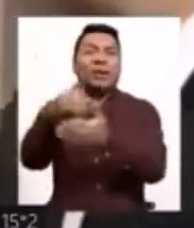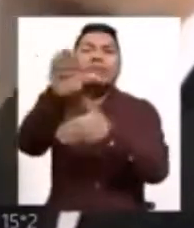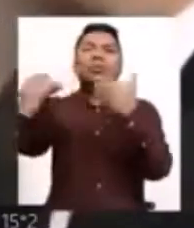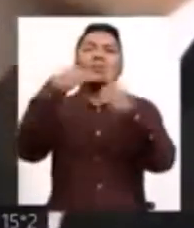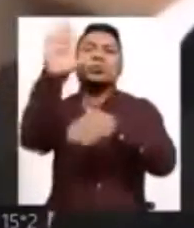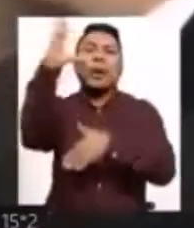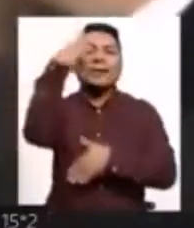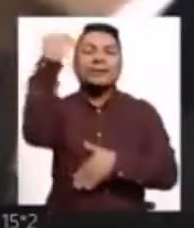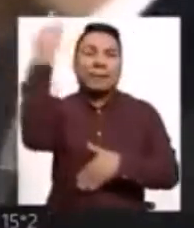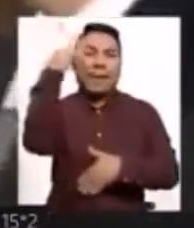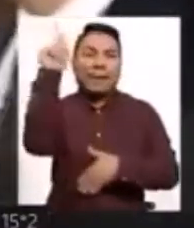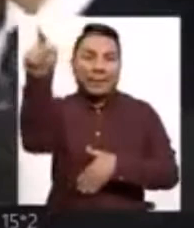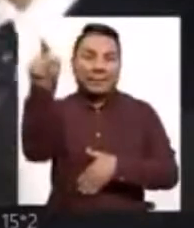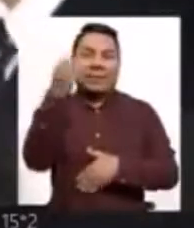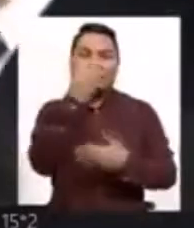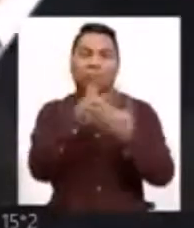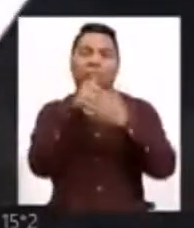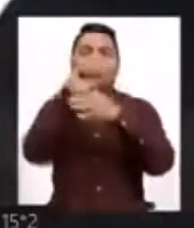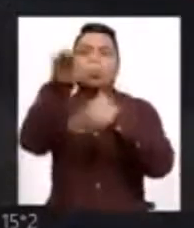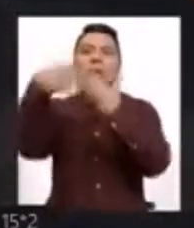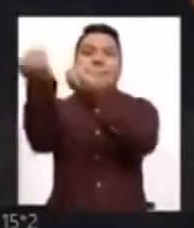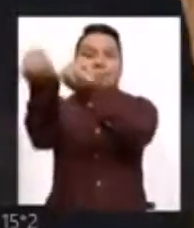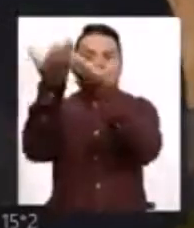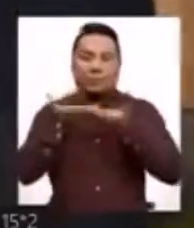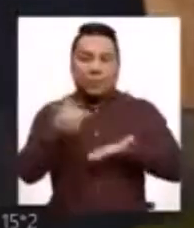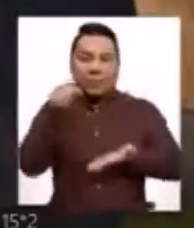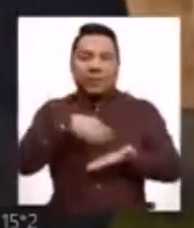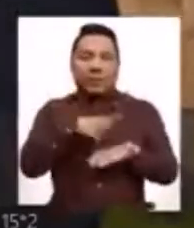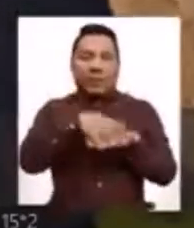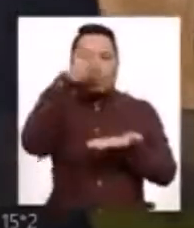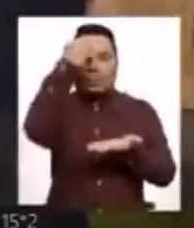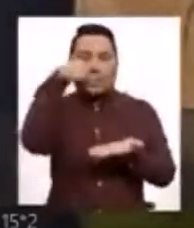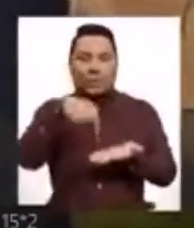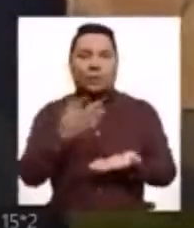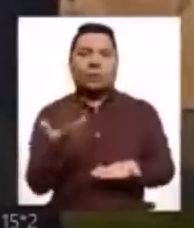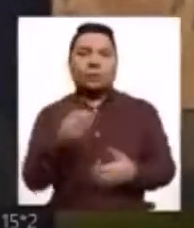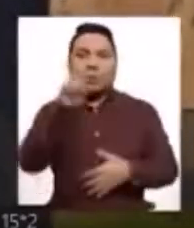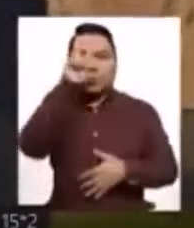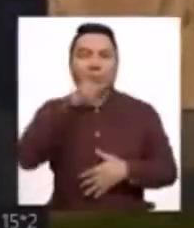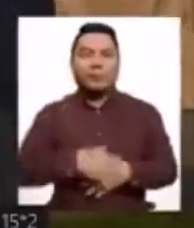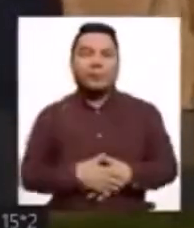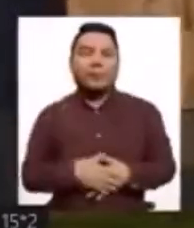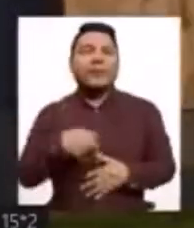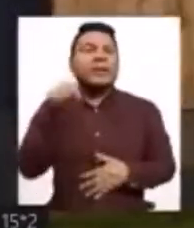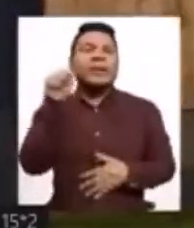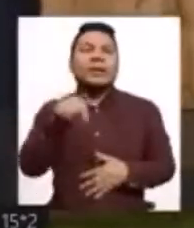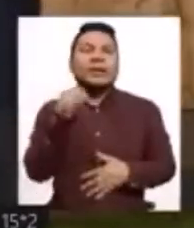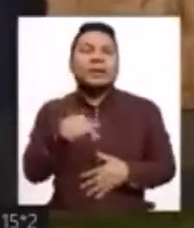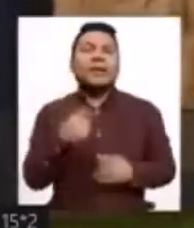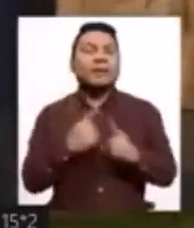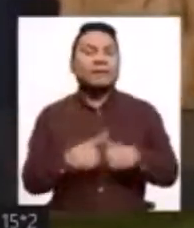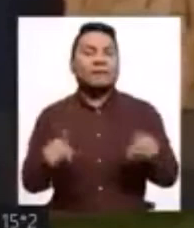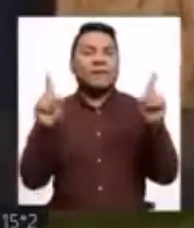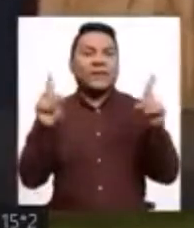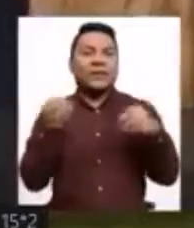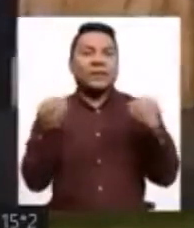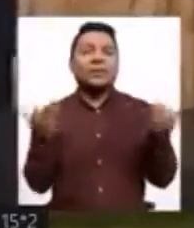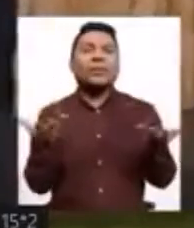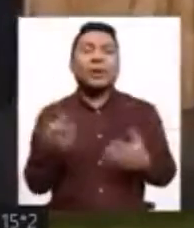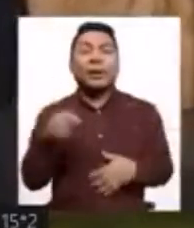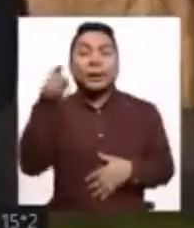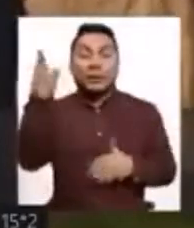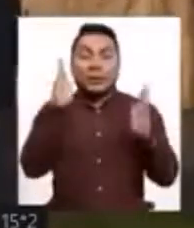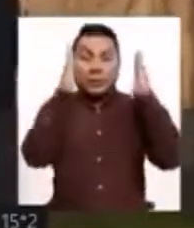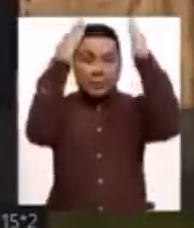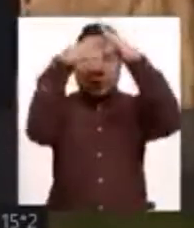tal vez de las lecciones que saquen de la visita del Santo Padre que se inicia mañana acá a Colombia. La situación es un poco distinta debido a que el